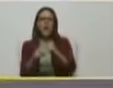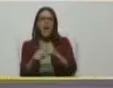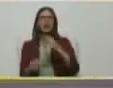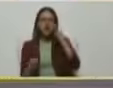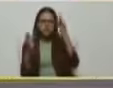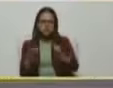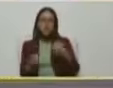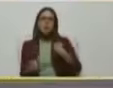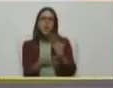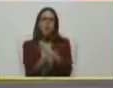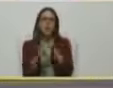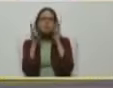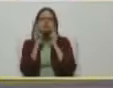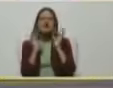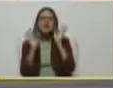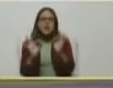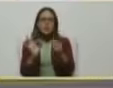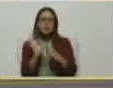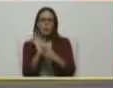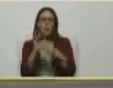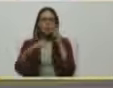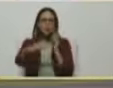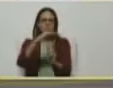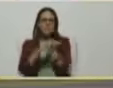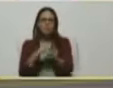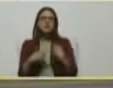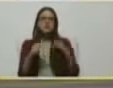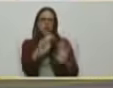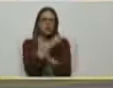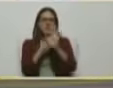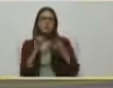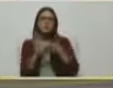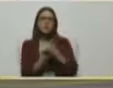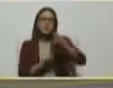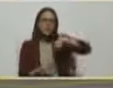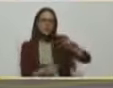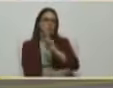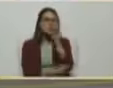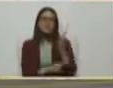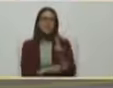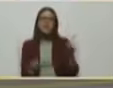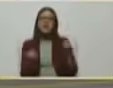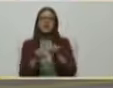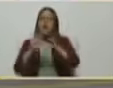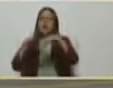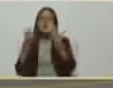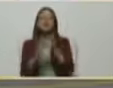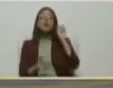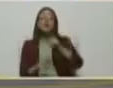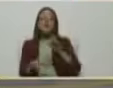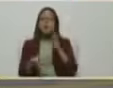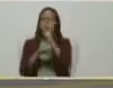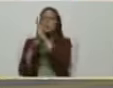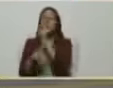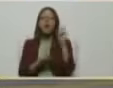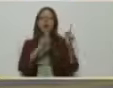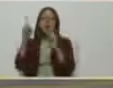con las cartas sobre la mesa y defiendo los intereses de Venezuela, como todo el mundo tiene que defender los intereses de su